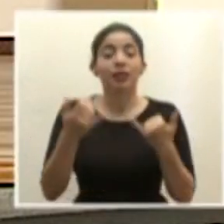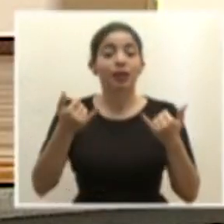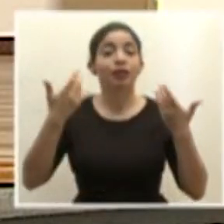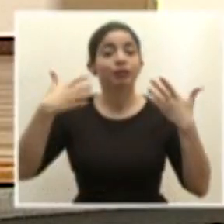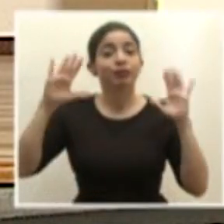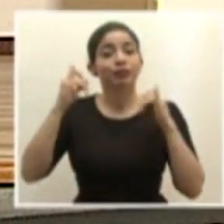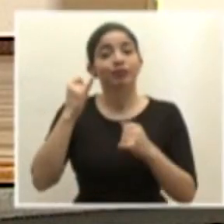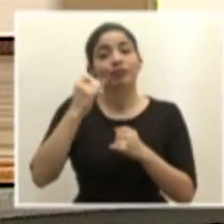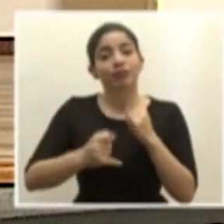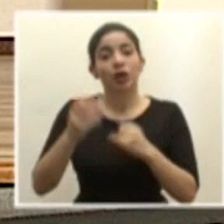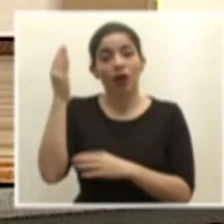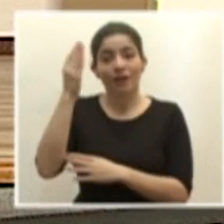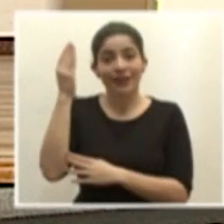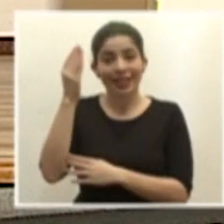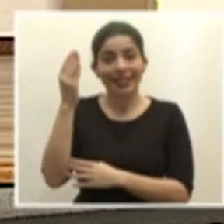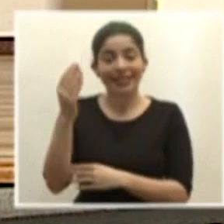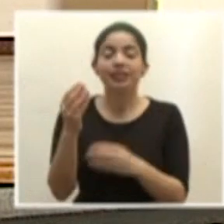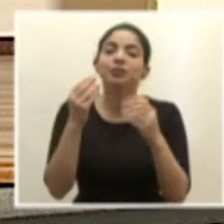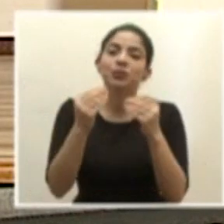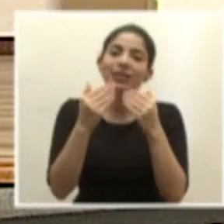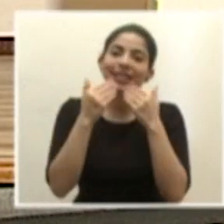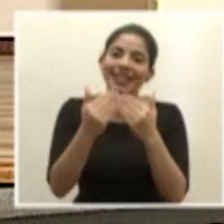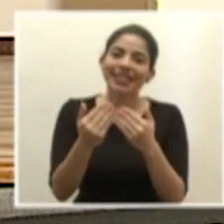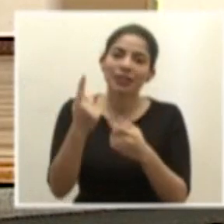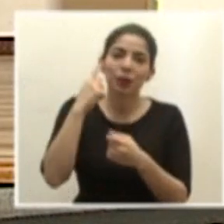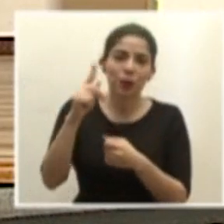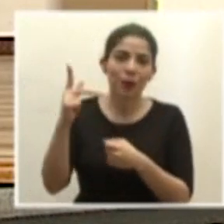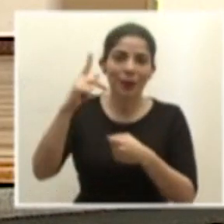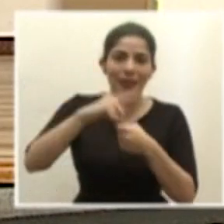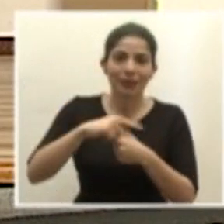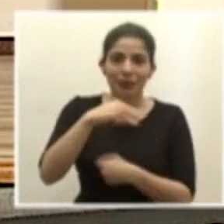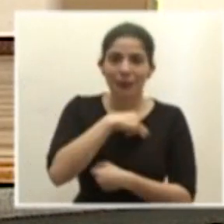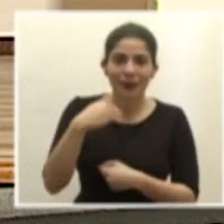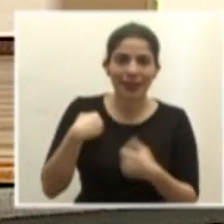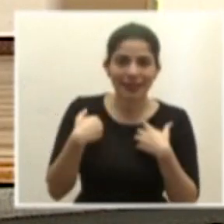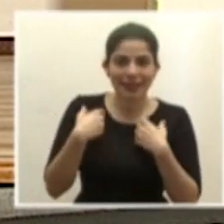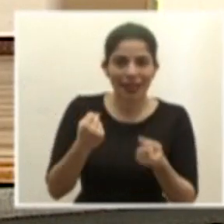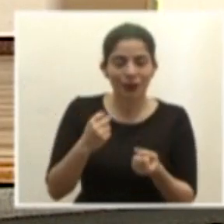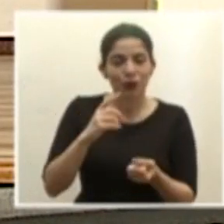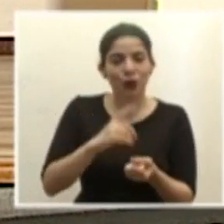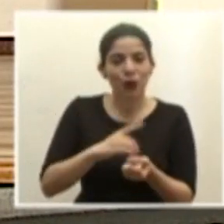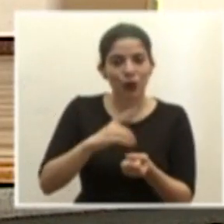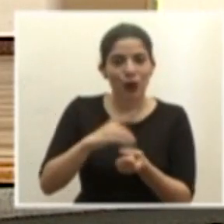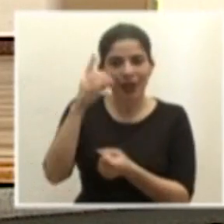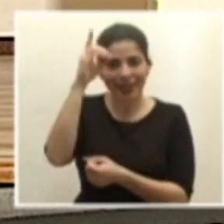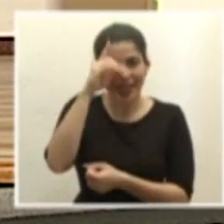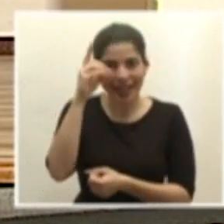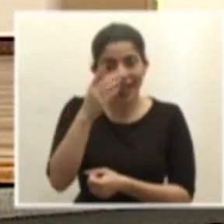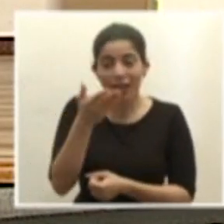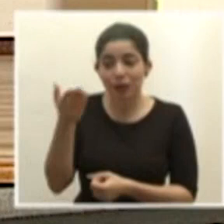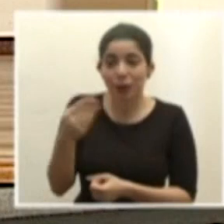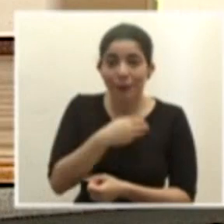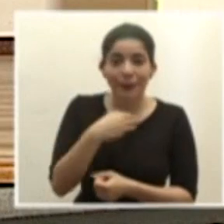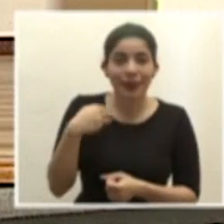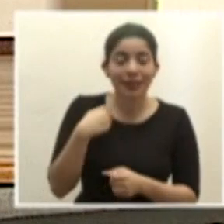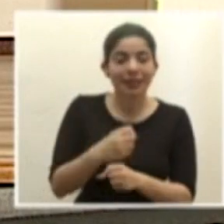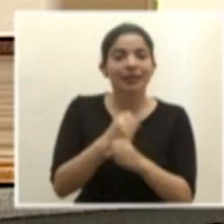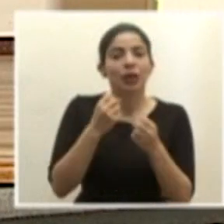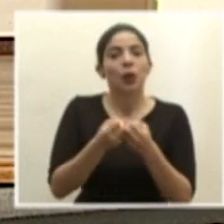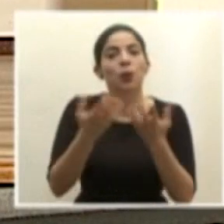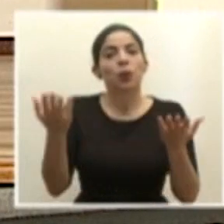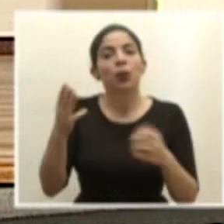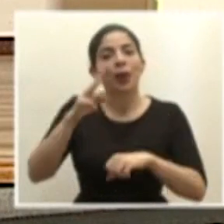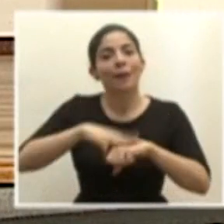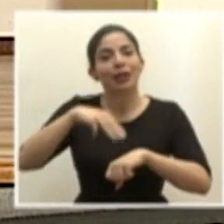por concluida esta conferencia de prensa. Agradecemos la participación del ministro de Salud, el doctor Daniel Salas, del ministro de Seguridad Pública,